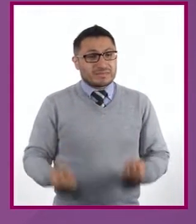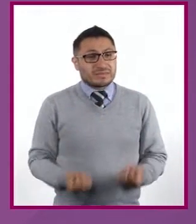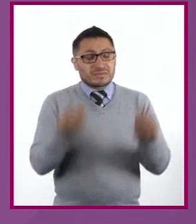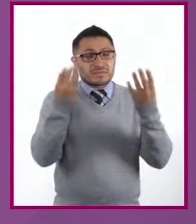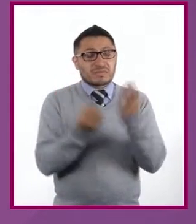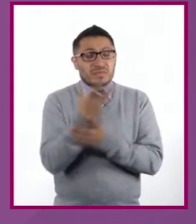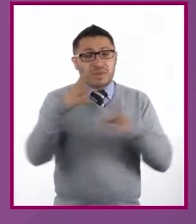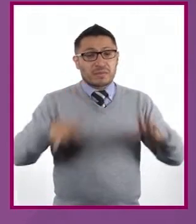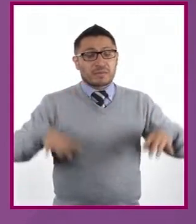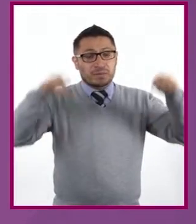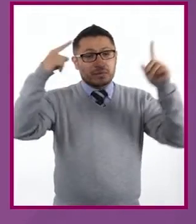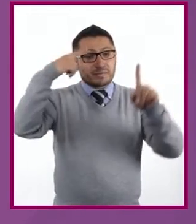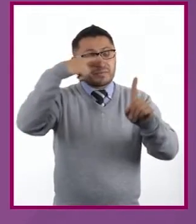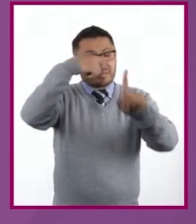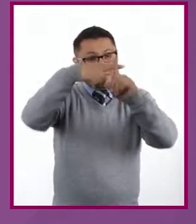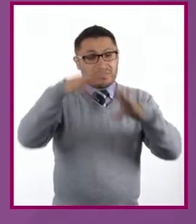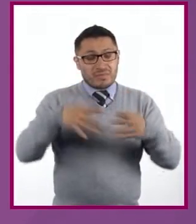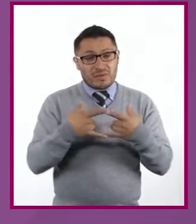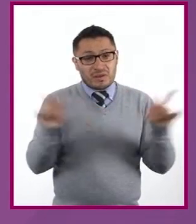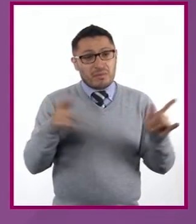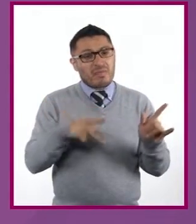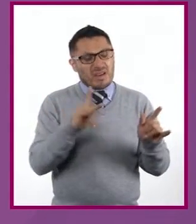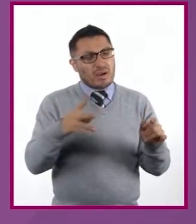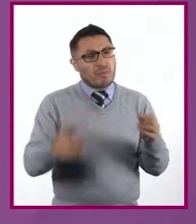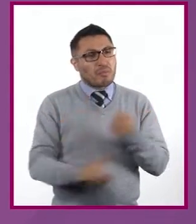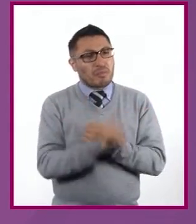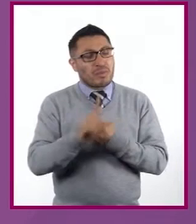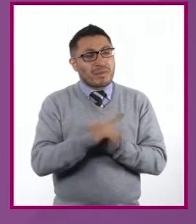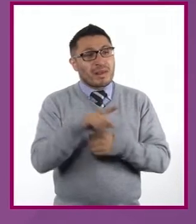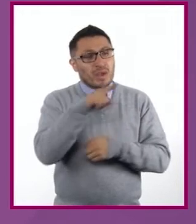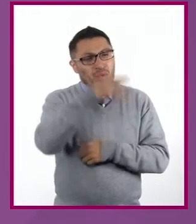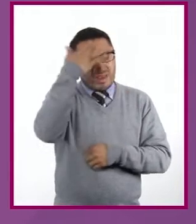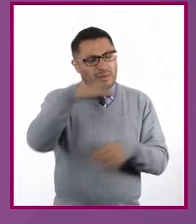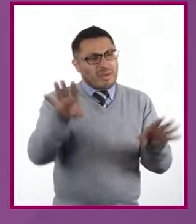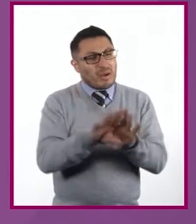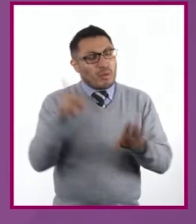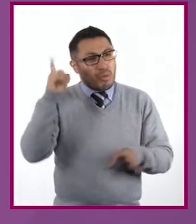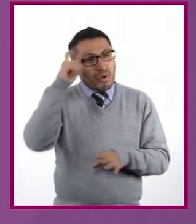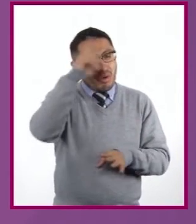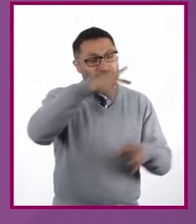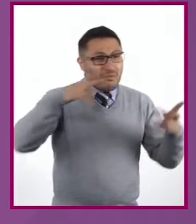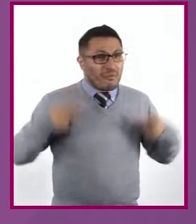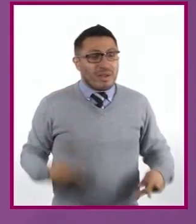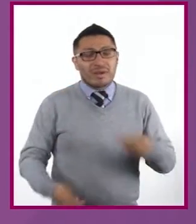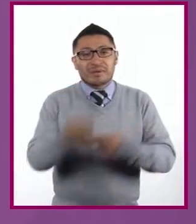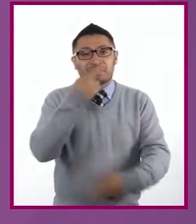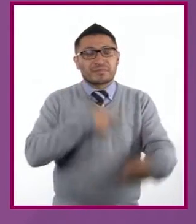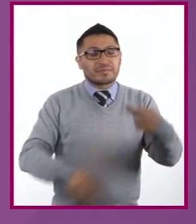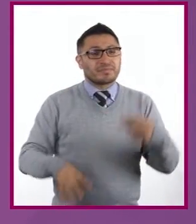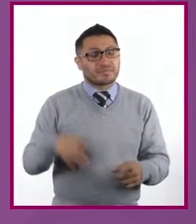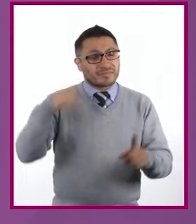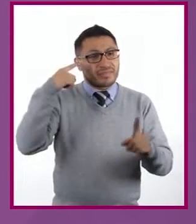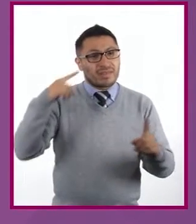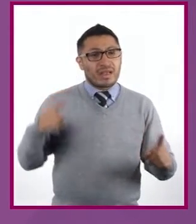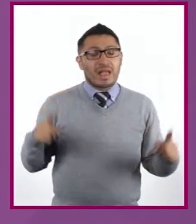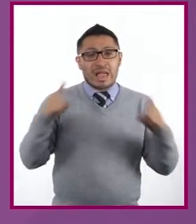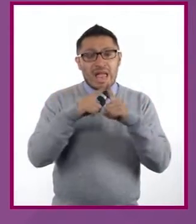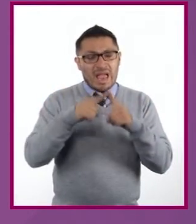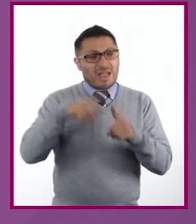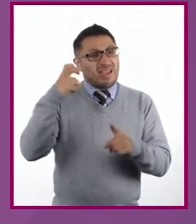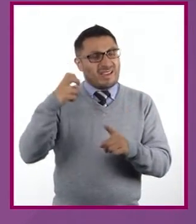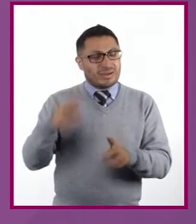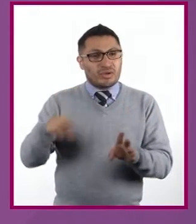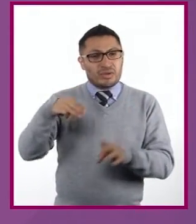pero tenemos un problema. Tú sabes cómo nos está costando que la gente vuelva a los templos. Todo este asunto del Mesías nos